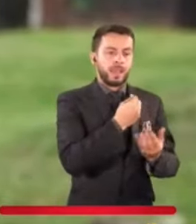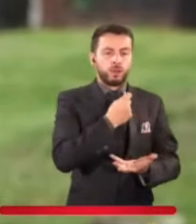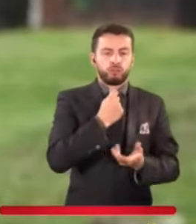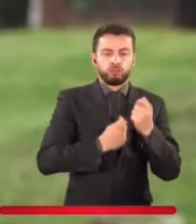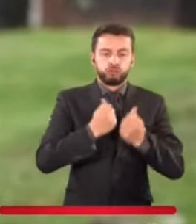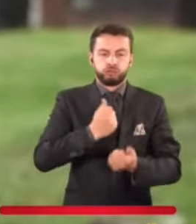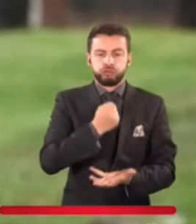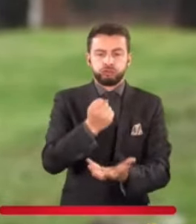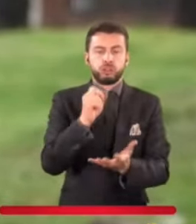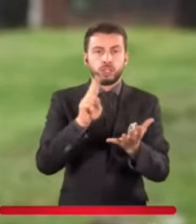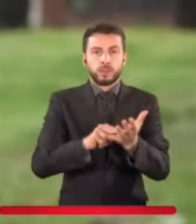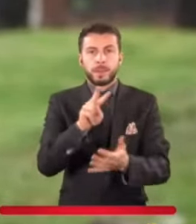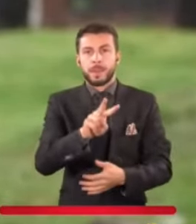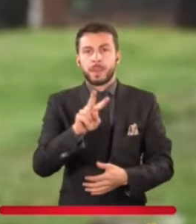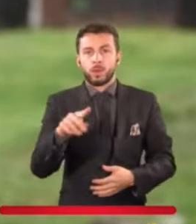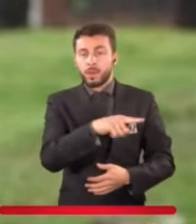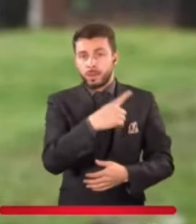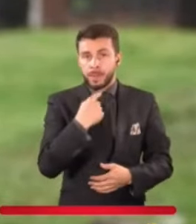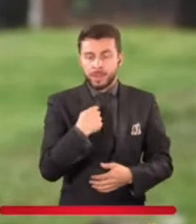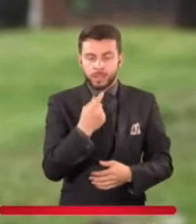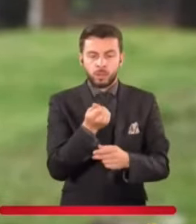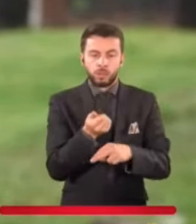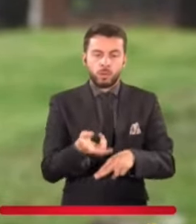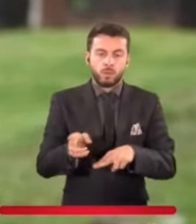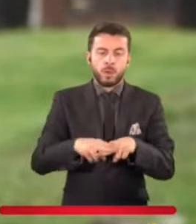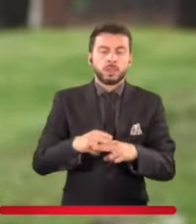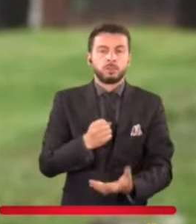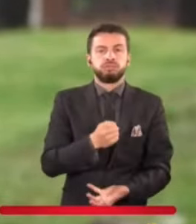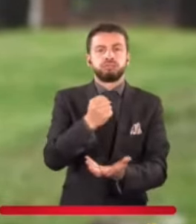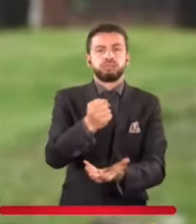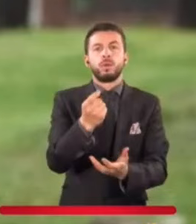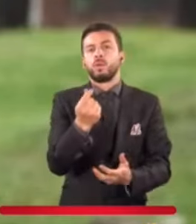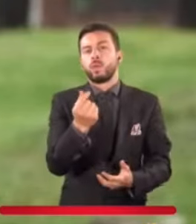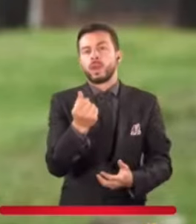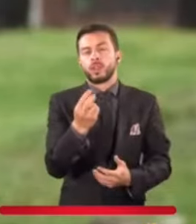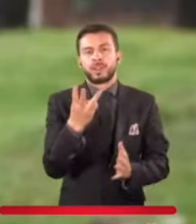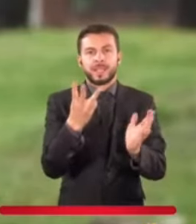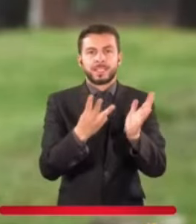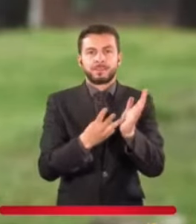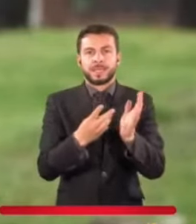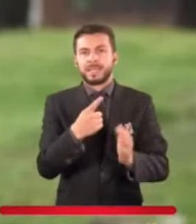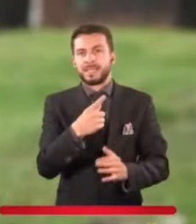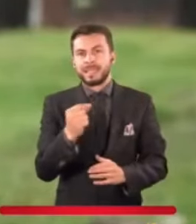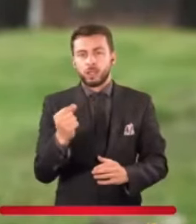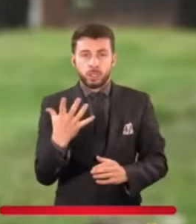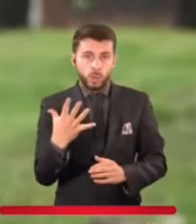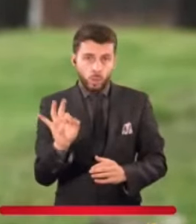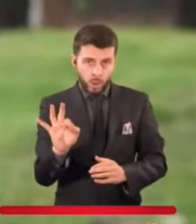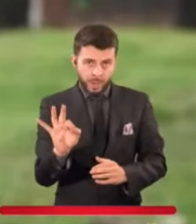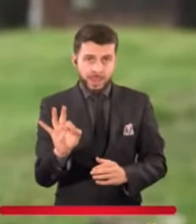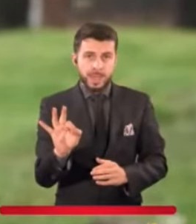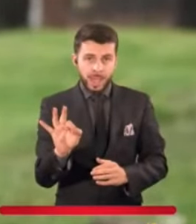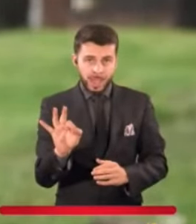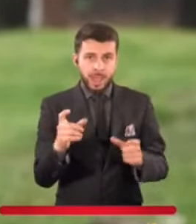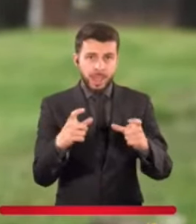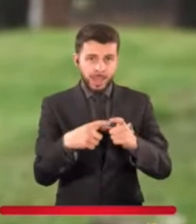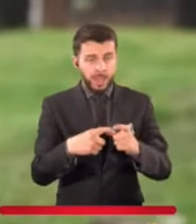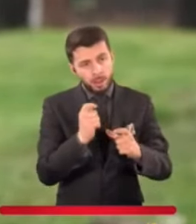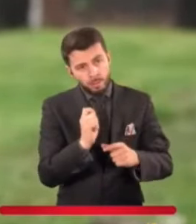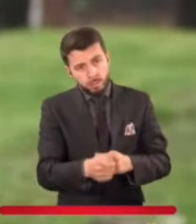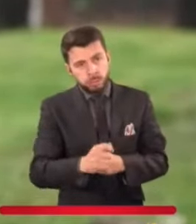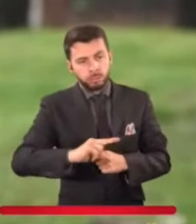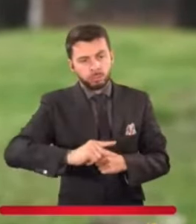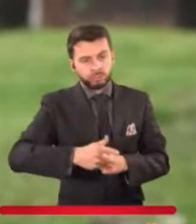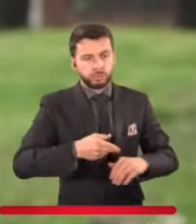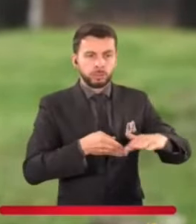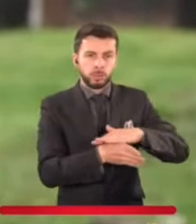2024 que contemplaba un aumento a 3.150 pesos la tarifa de Transmilenio, es